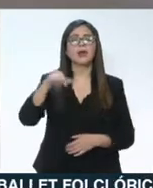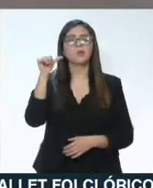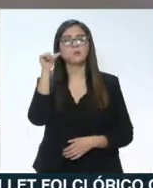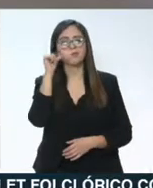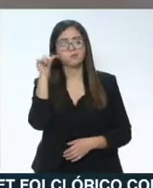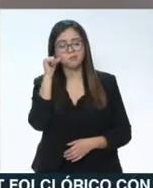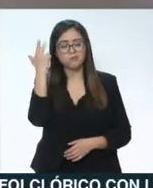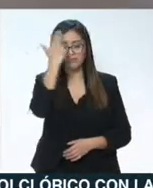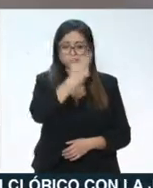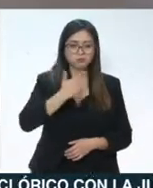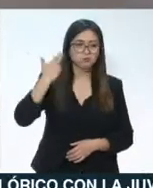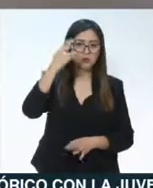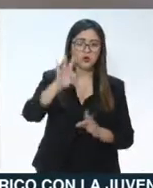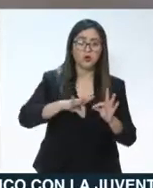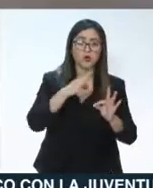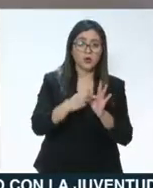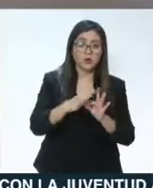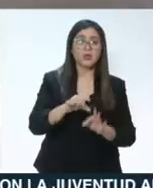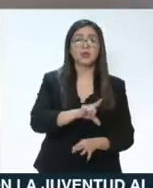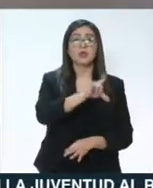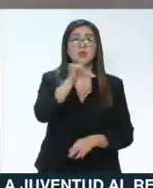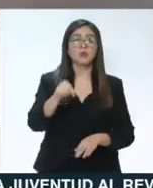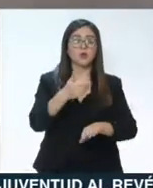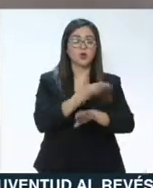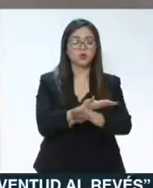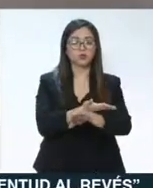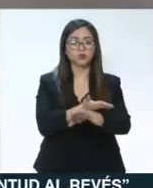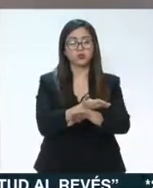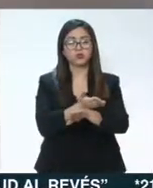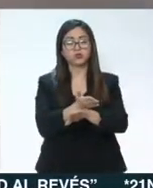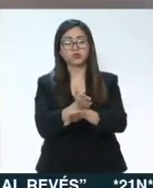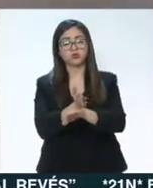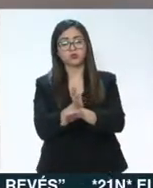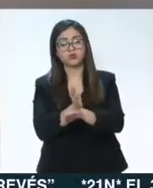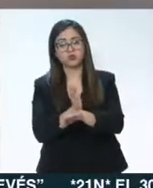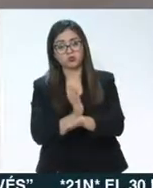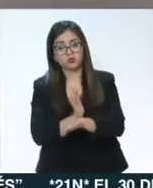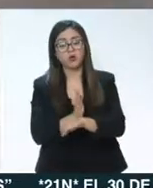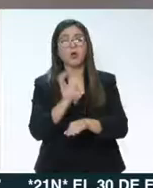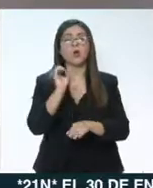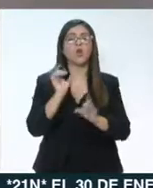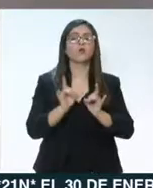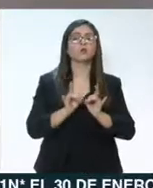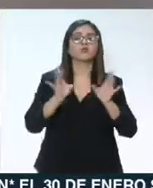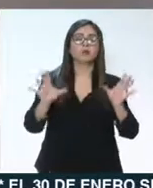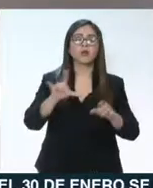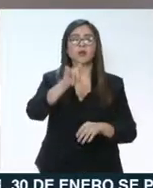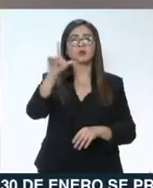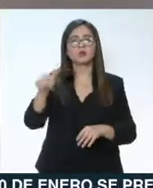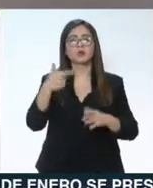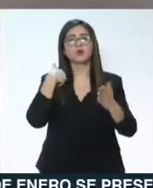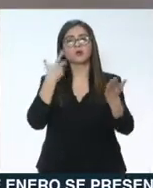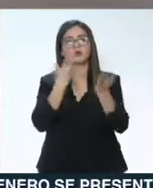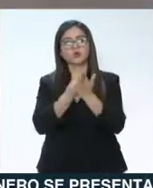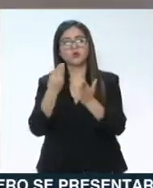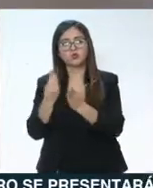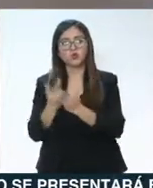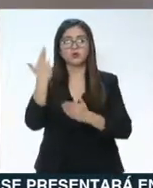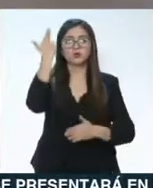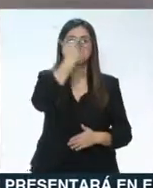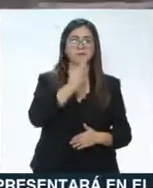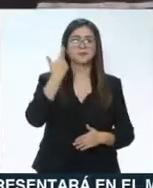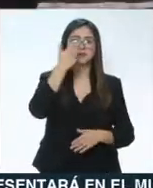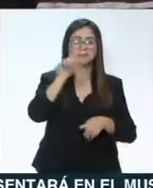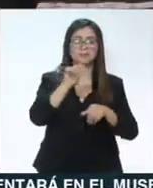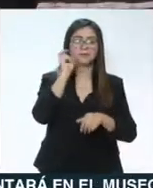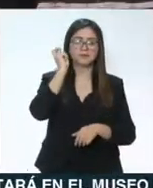Y pues ahora sí que en el transcurso del día o vayan pasando otras cuestiones, pues ya se le va dando su debido